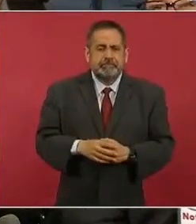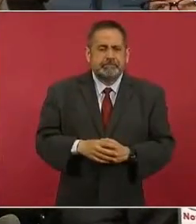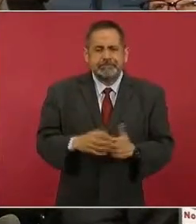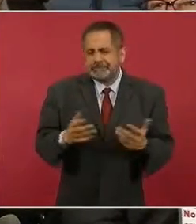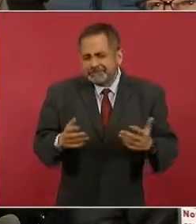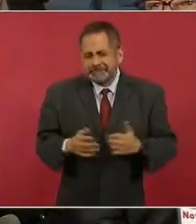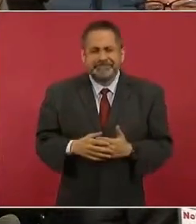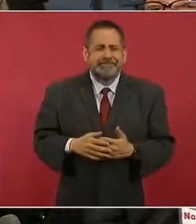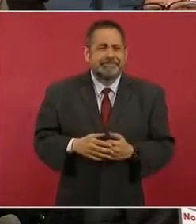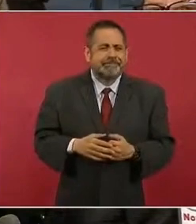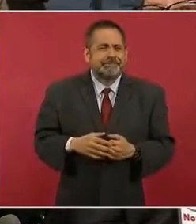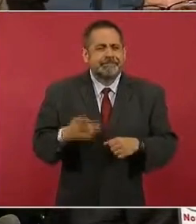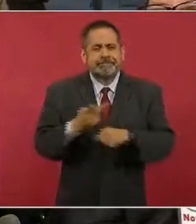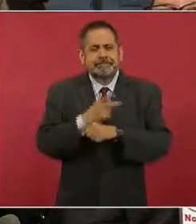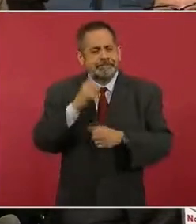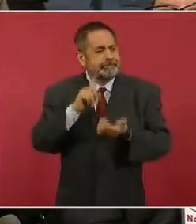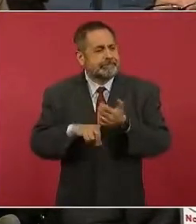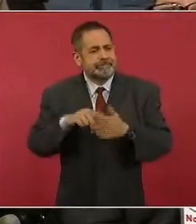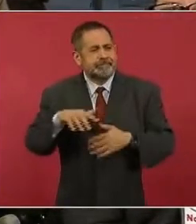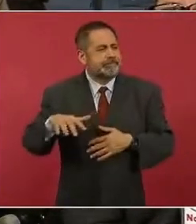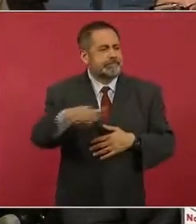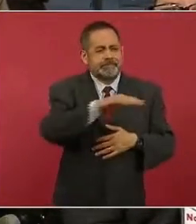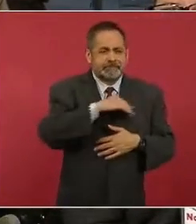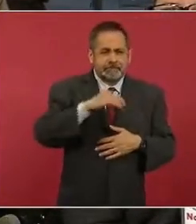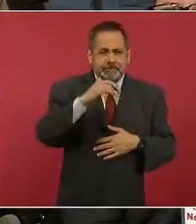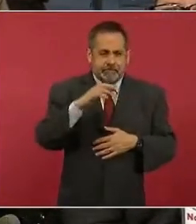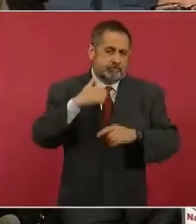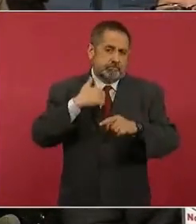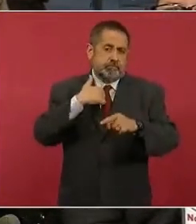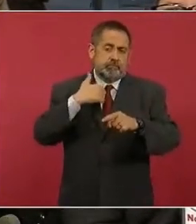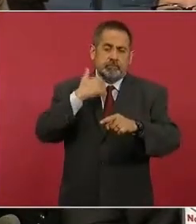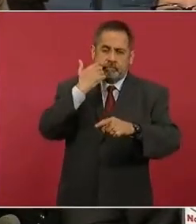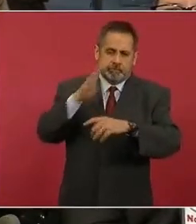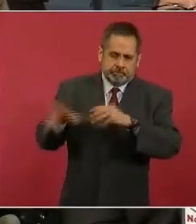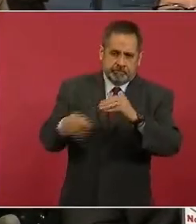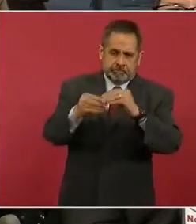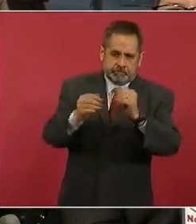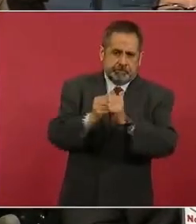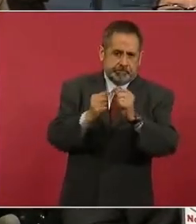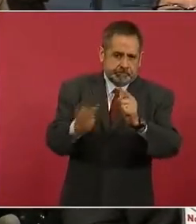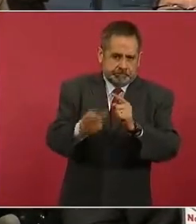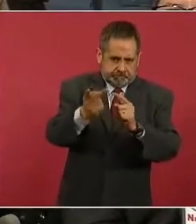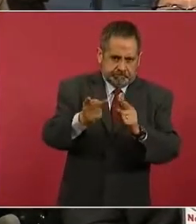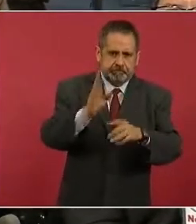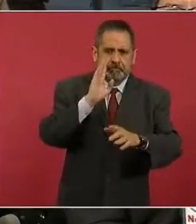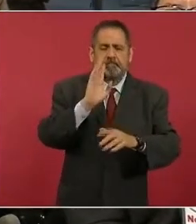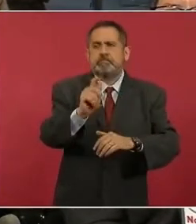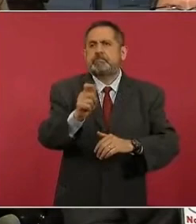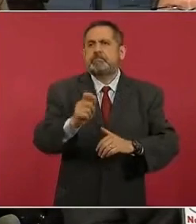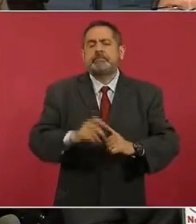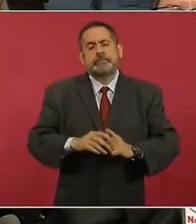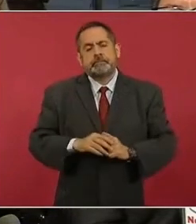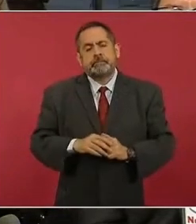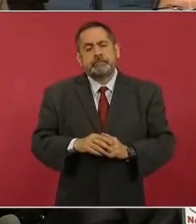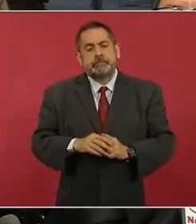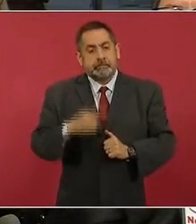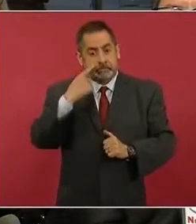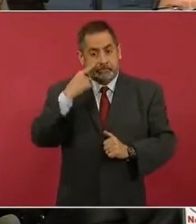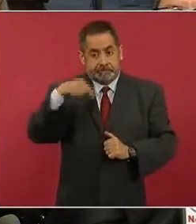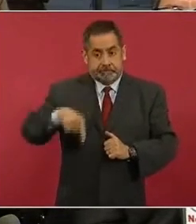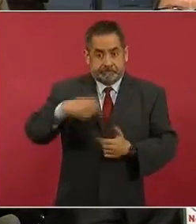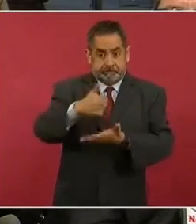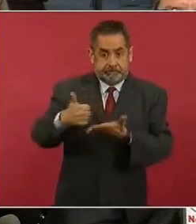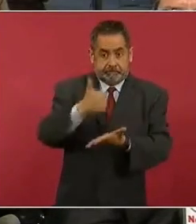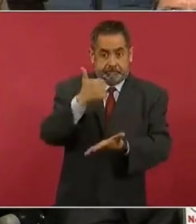es un escenario donde, además, yo quisiera agregar, y aquí va mi pregunta, es que, por ejemplo, en la Ciudad de